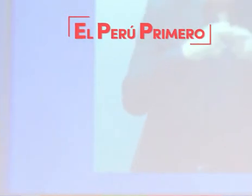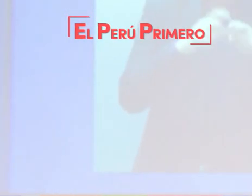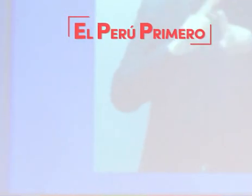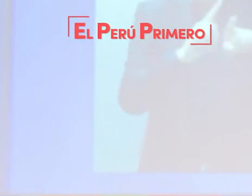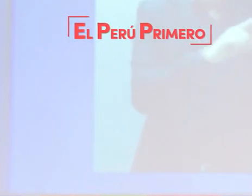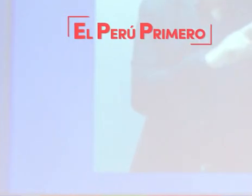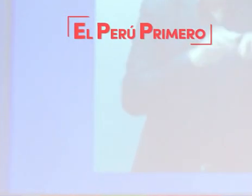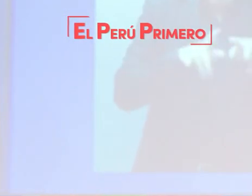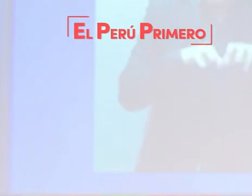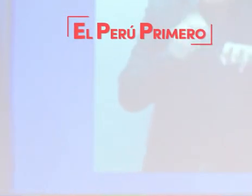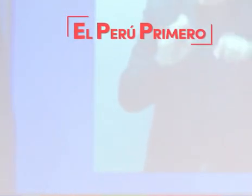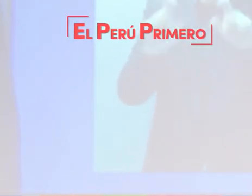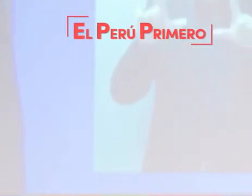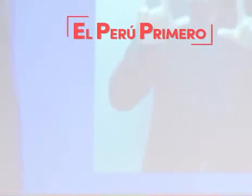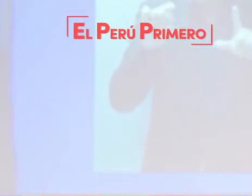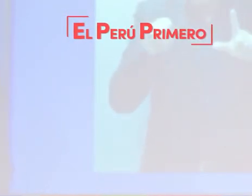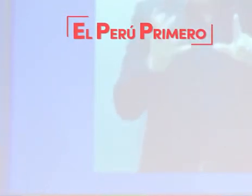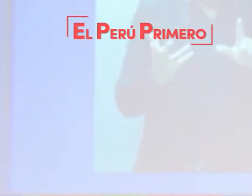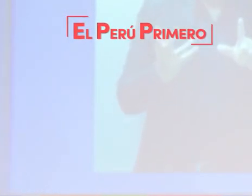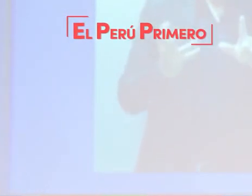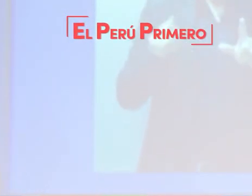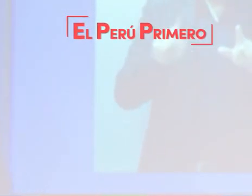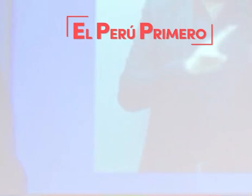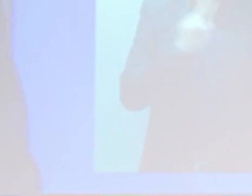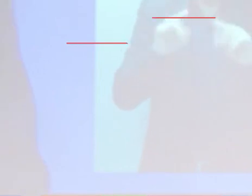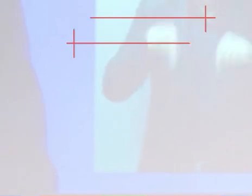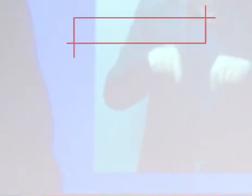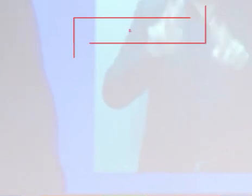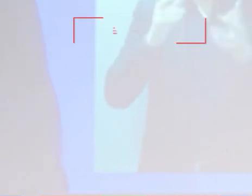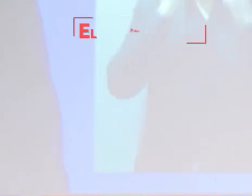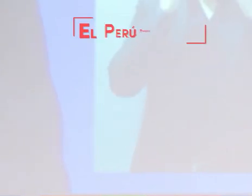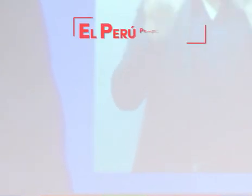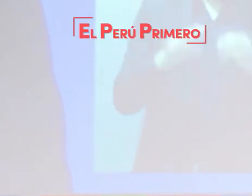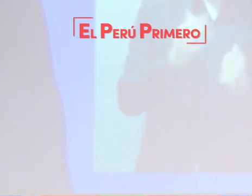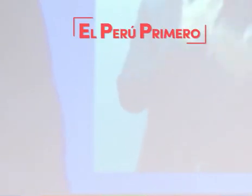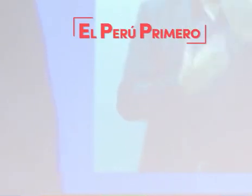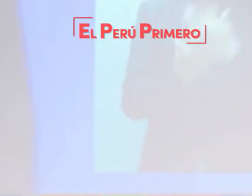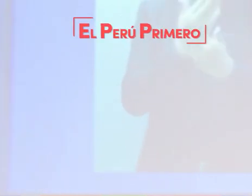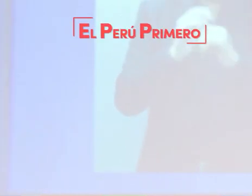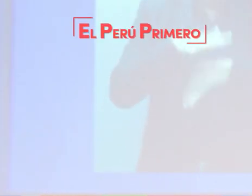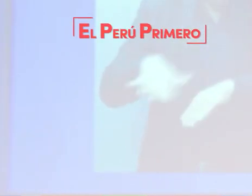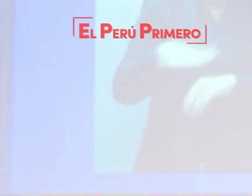informáticos también en este tema que es de suma importancia.